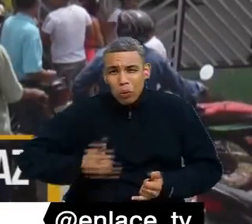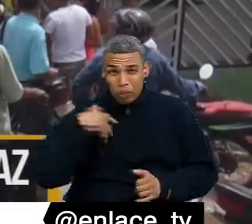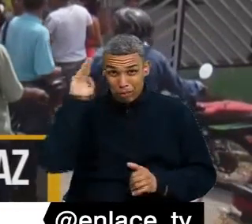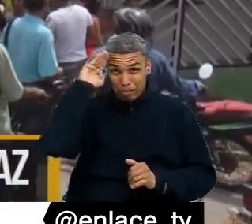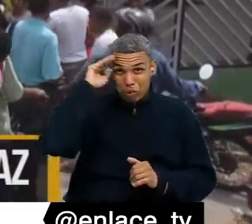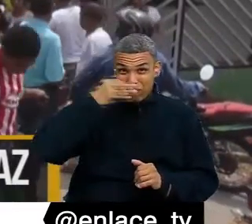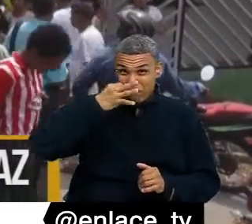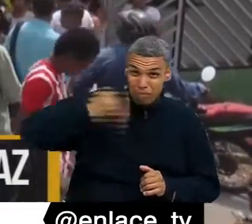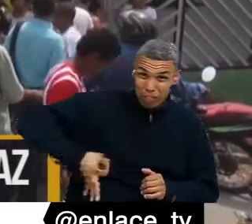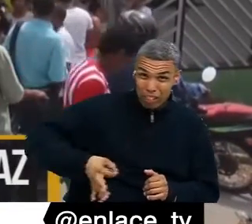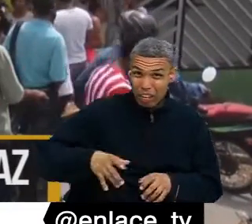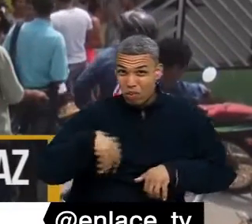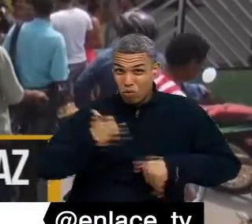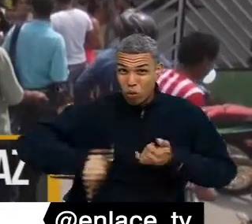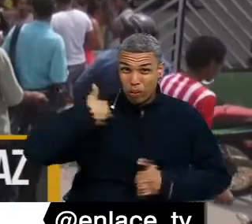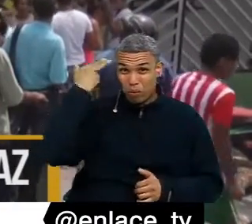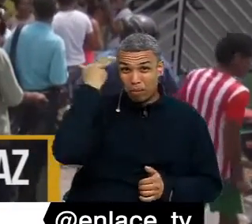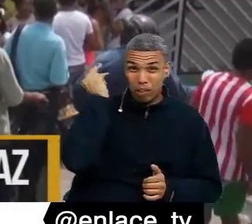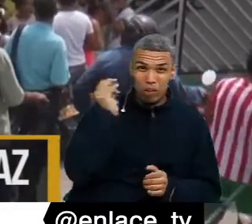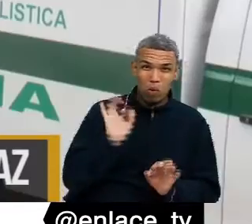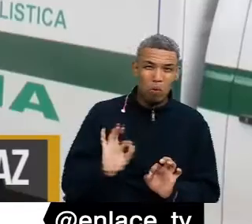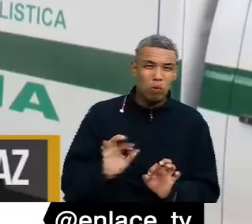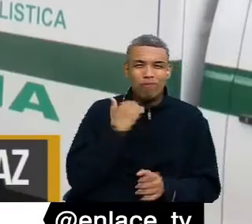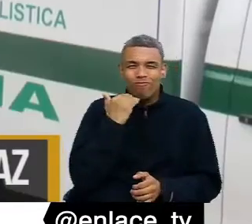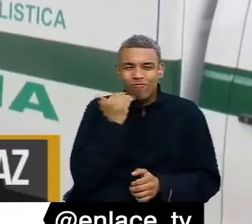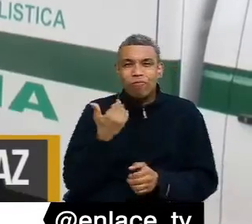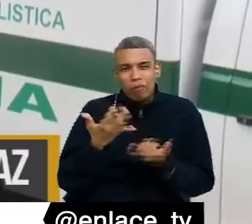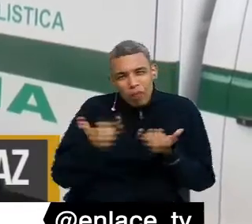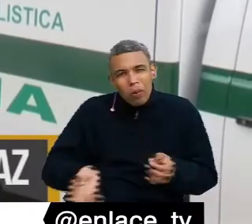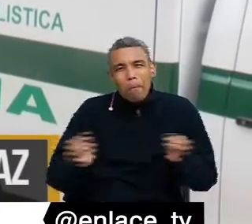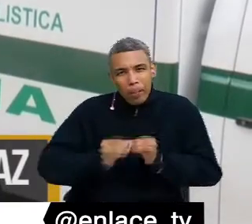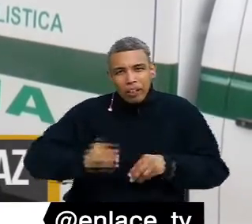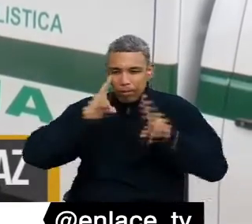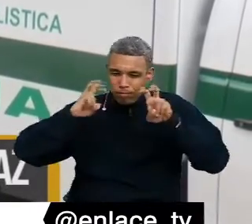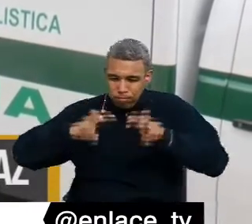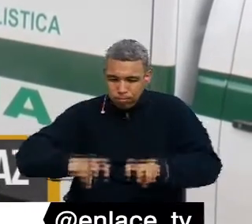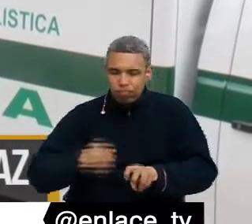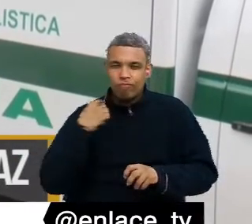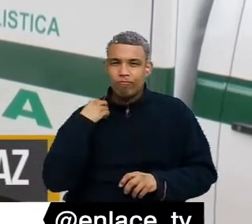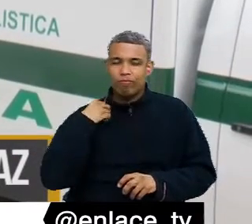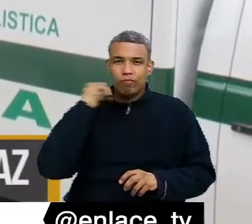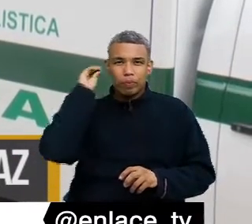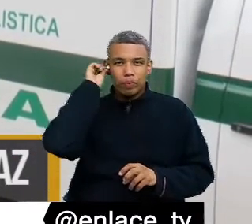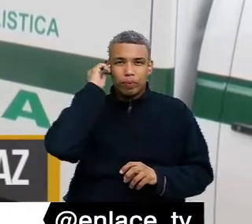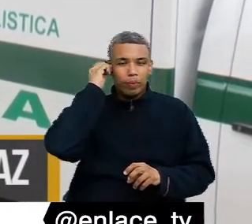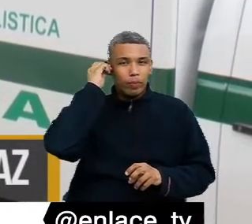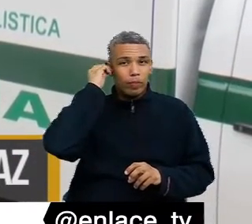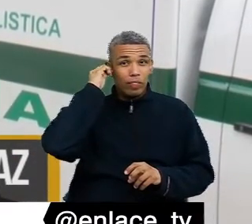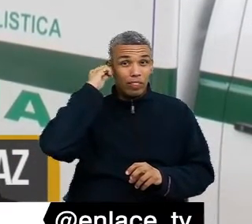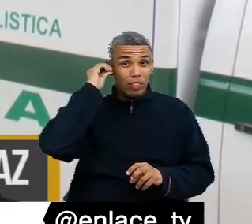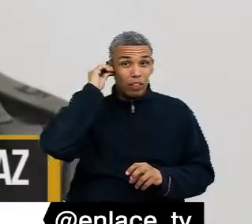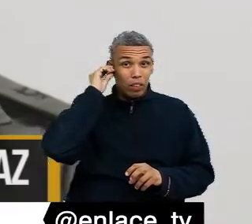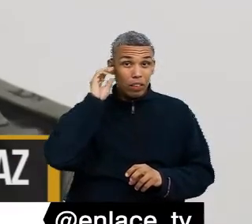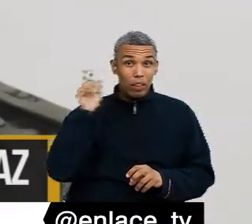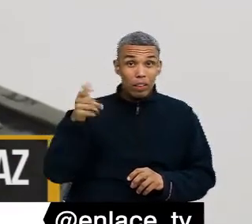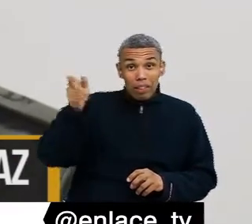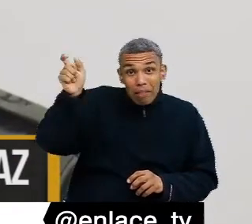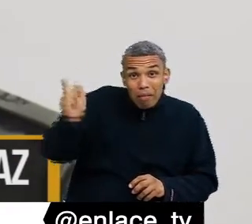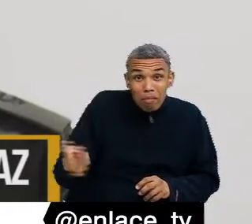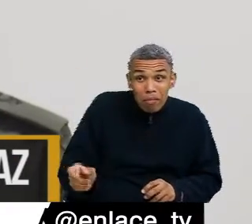establecerá cuáles fueron los móviles de estos hechos. Esta persona pues ya había sido capturada anteriormente por los delitos